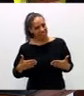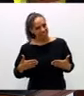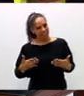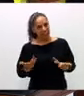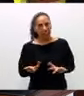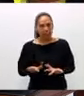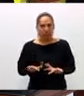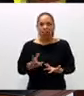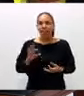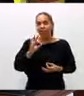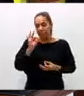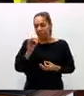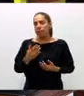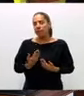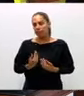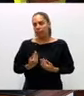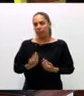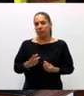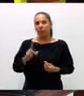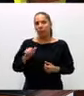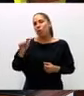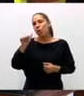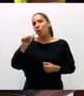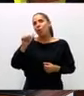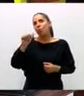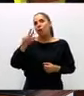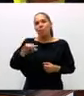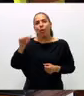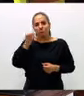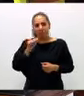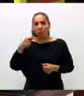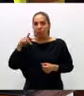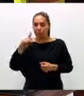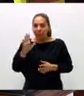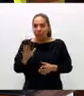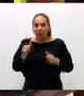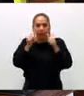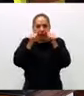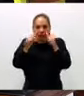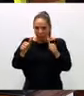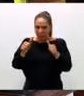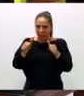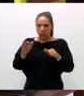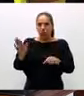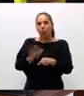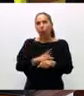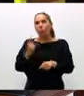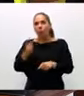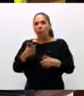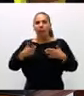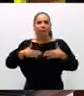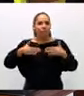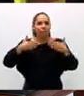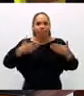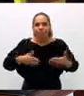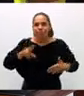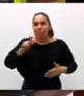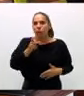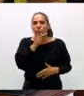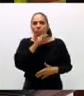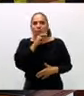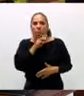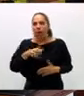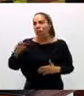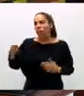sea en todos los lugares, pero es un elemento a tomar en cuenta. Un primer paso para realmente construir la